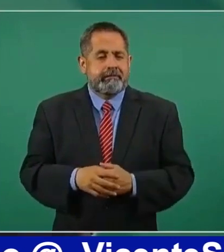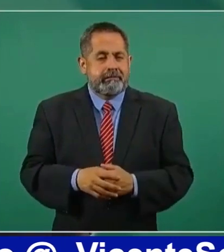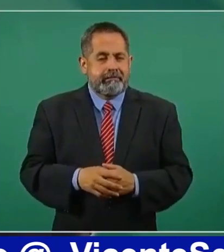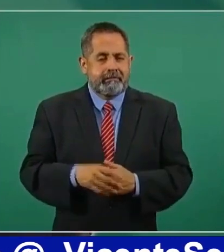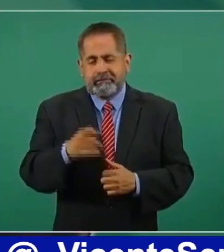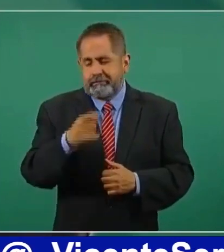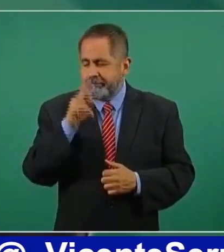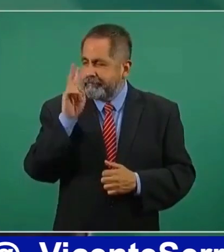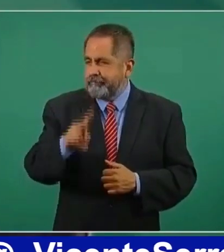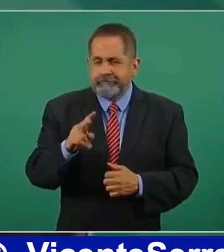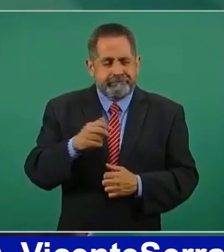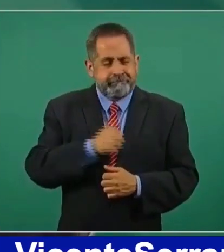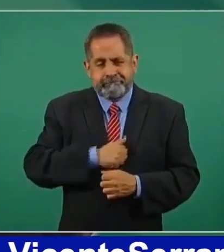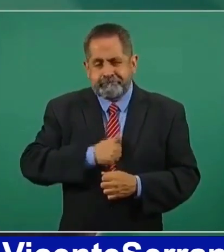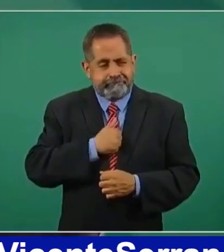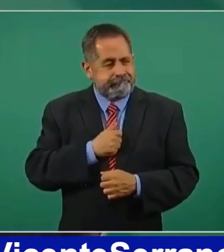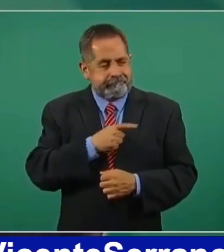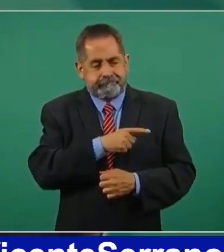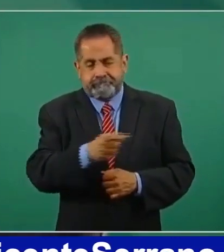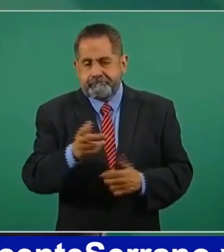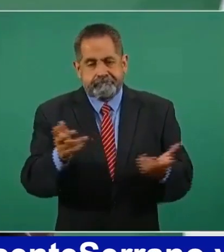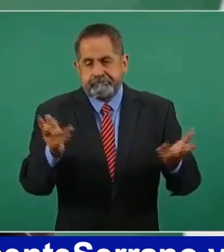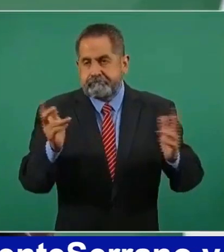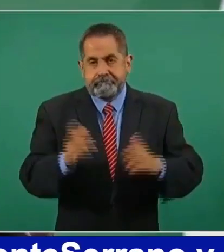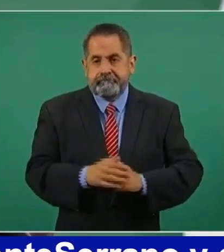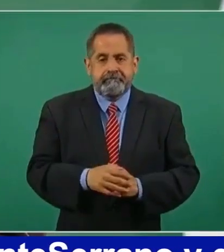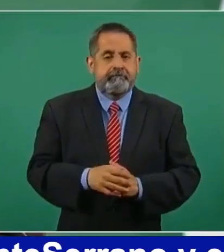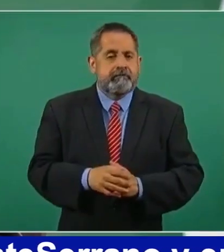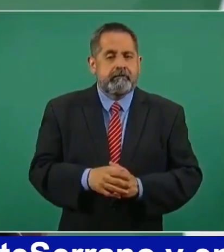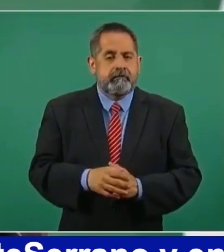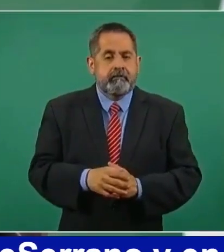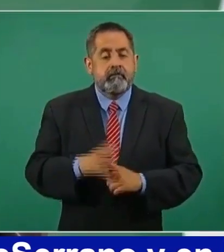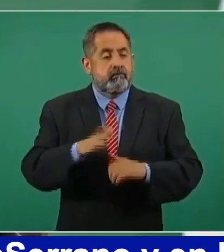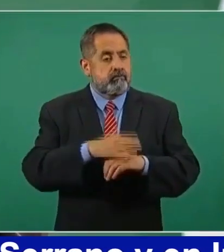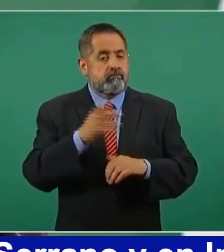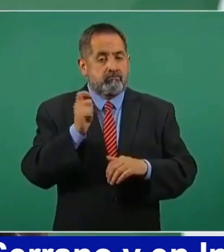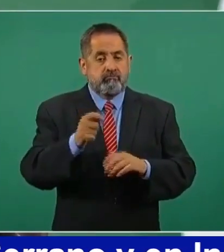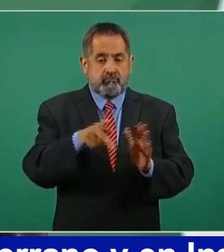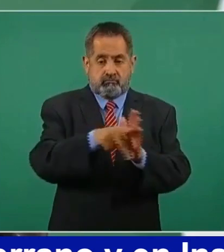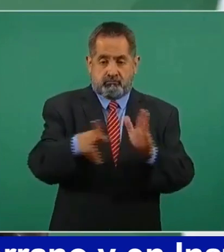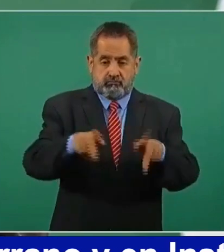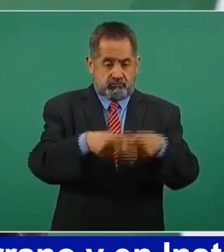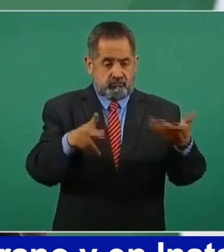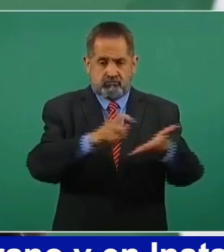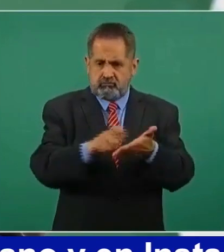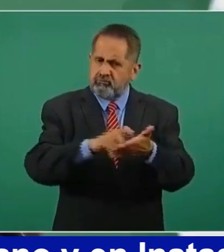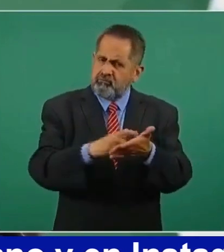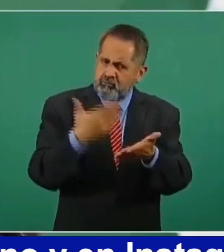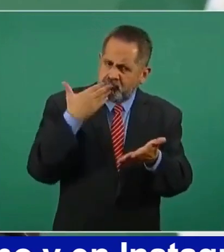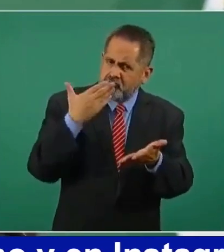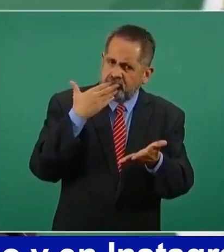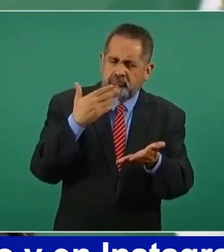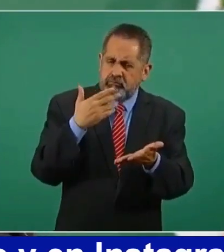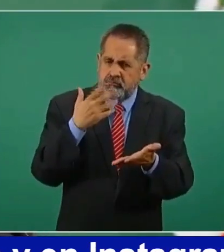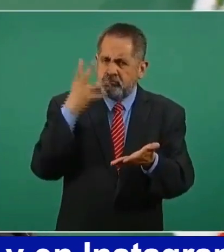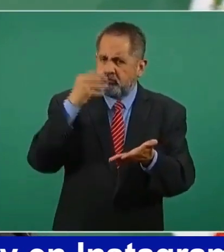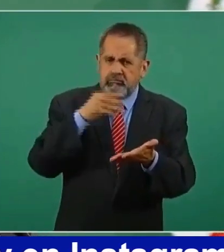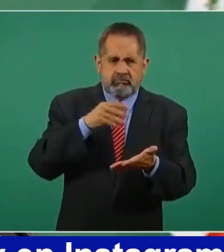algo realmente lamentable, porque el periodismo es un oficio noble